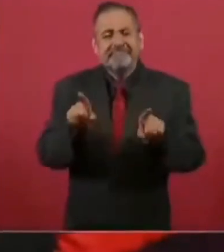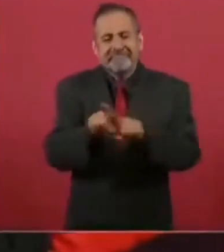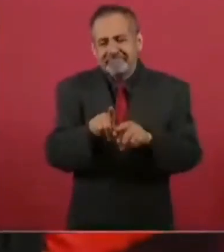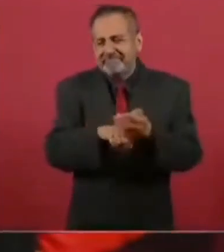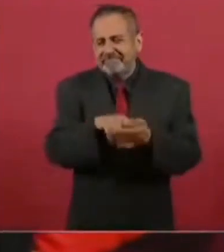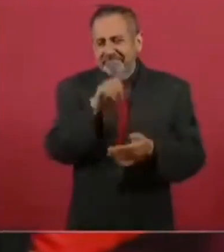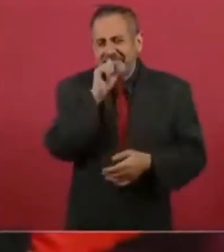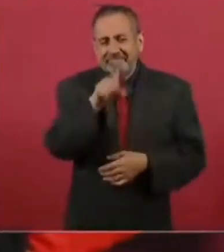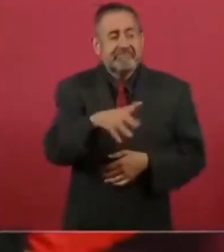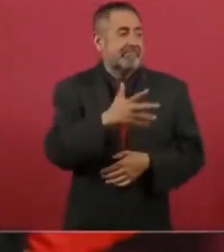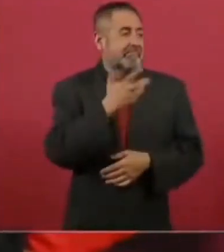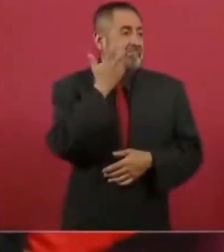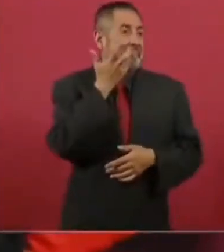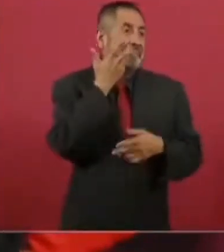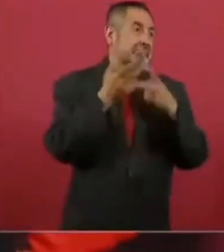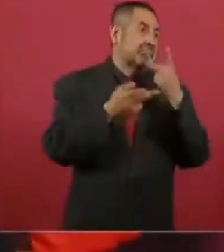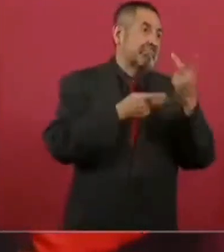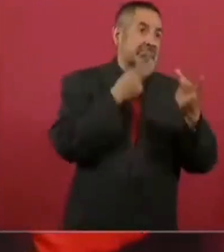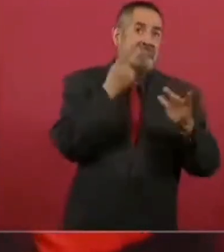¿no? O sea,